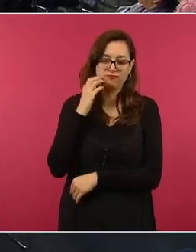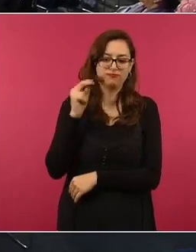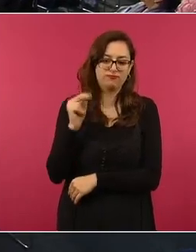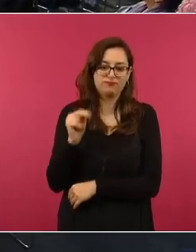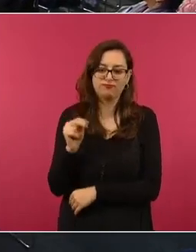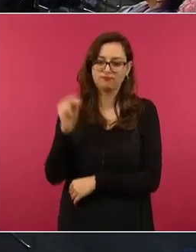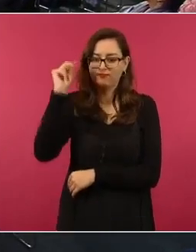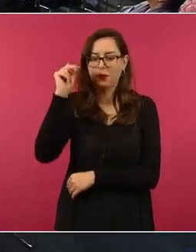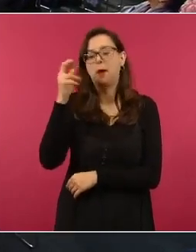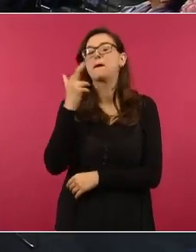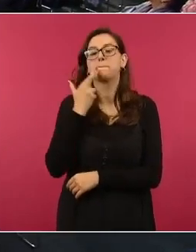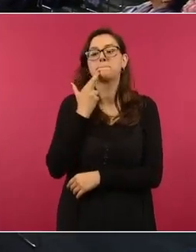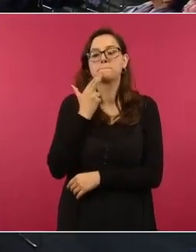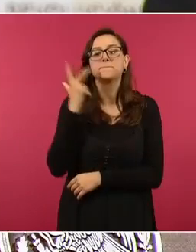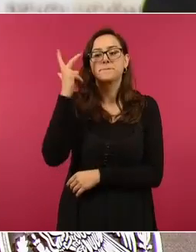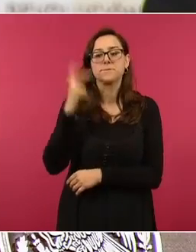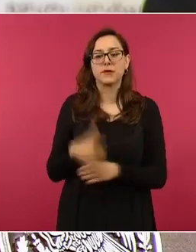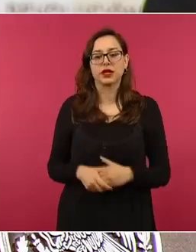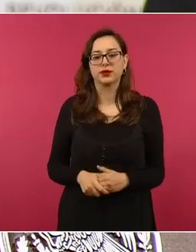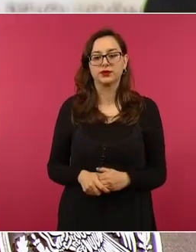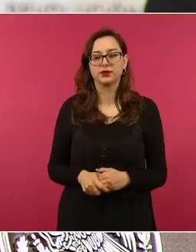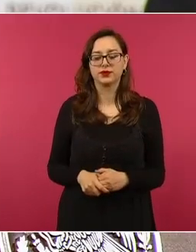Además, están